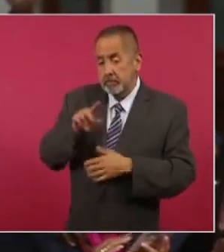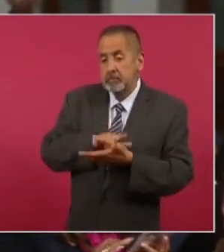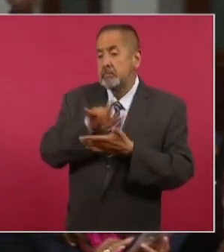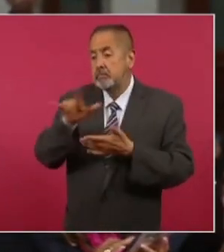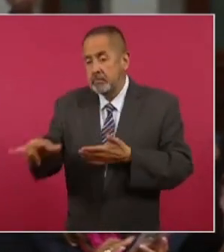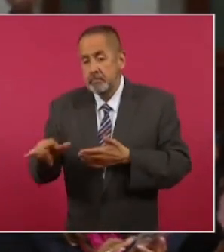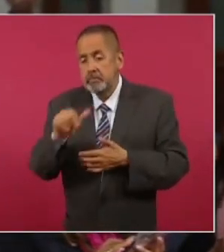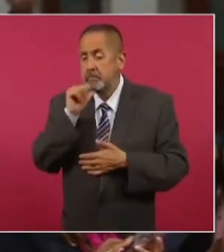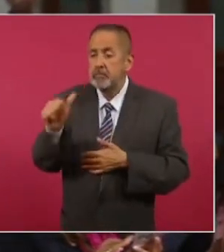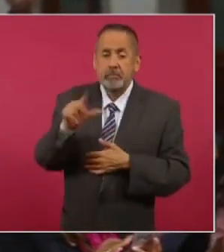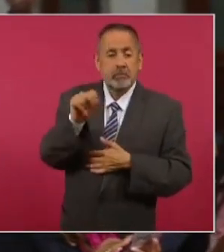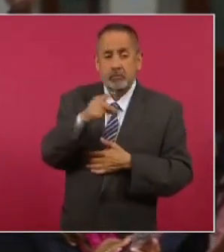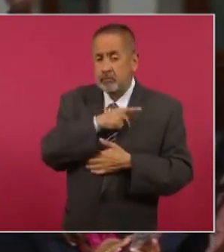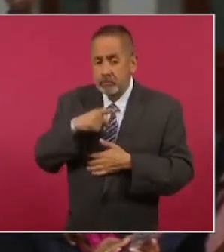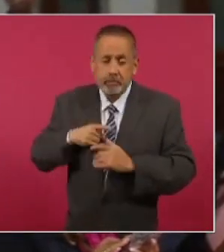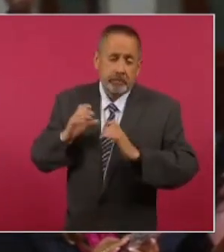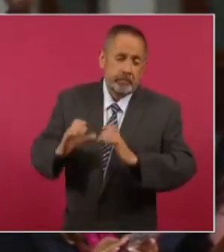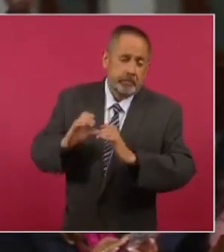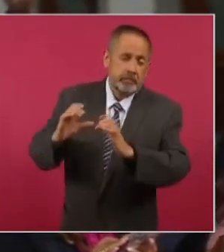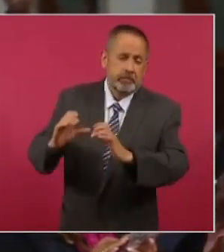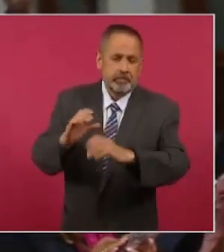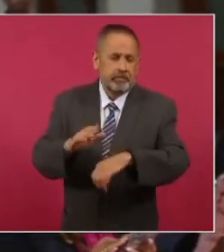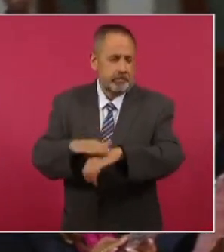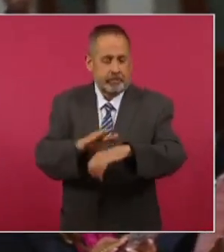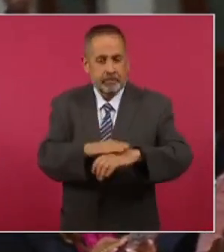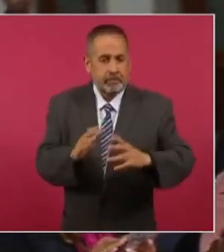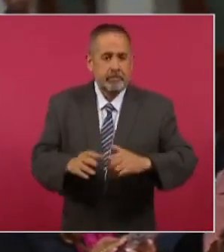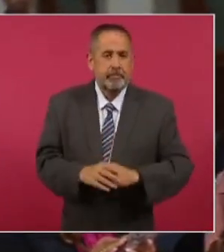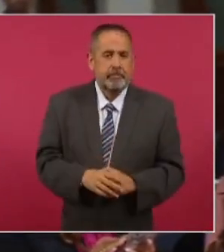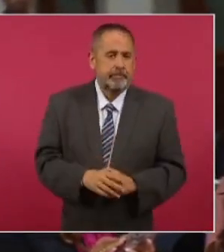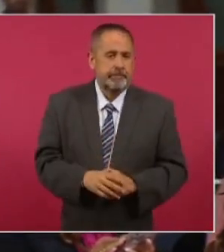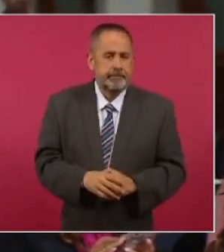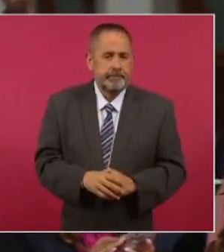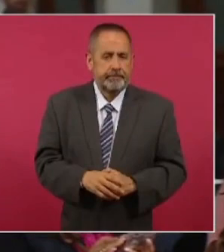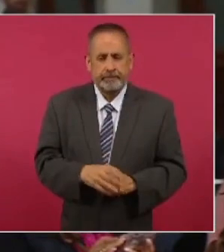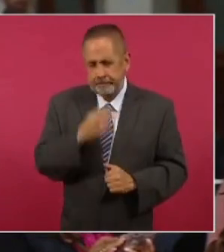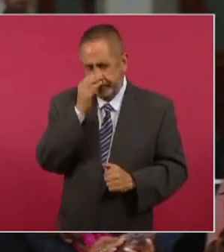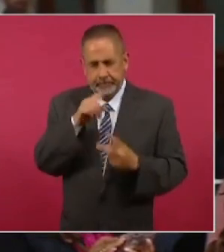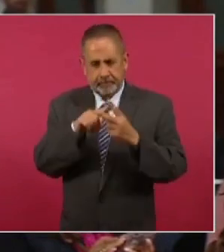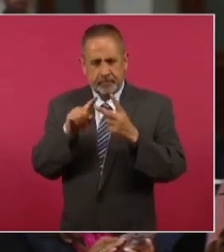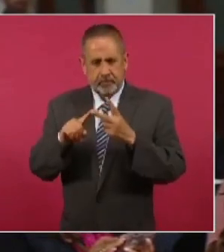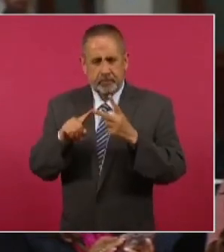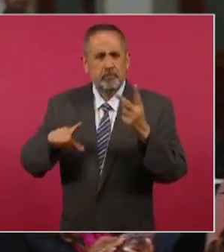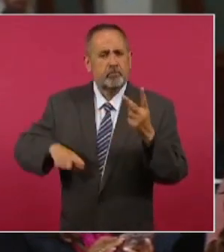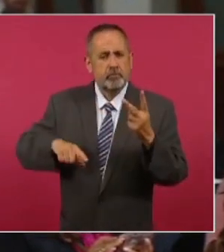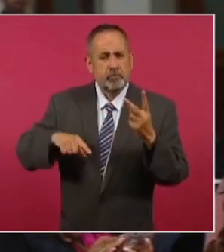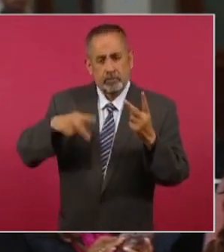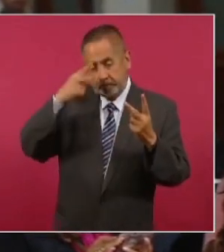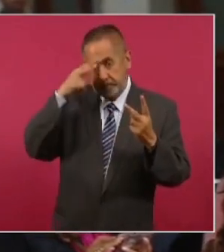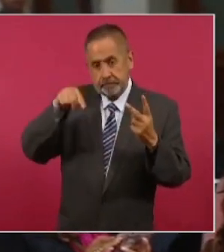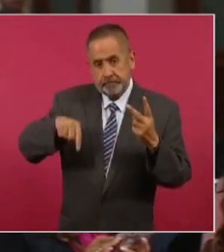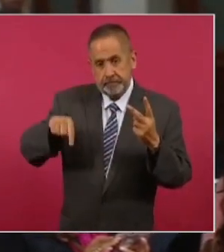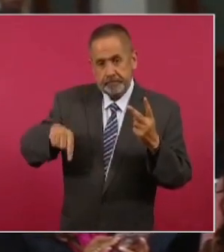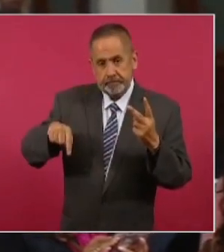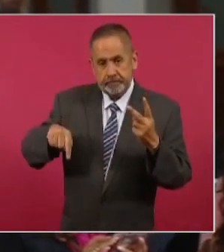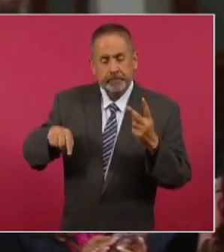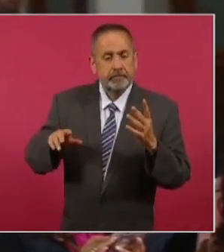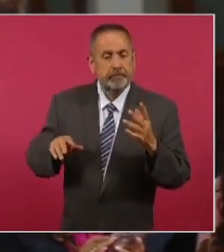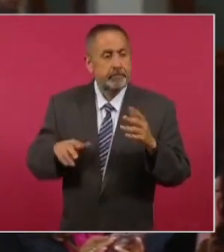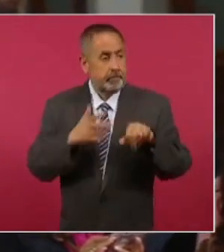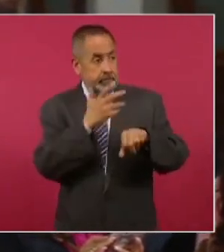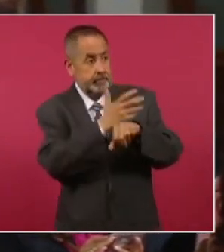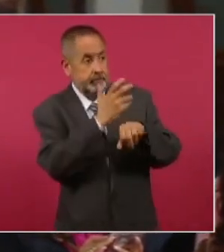y desde California hasta Florida solamente dos estados mexicanos en este momento para el Departamento de Estado